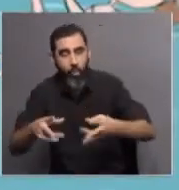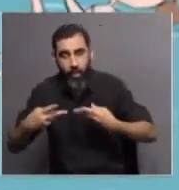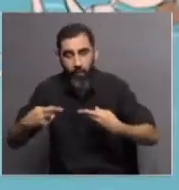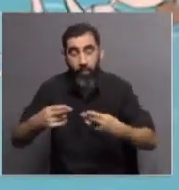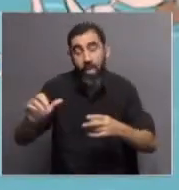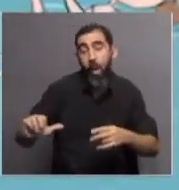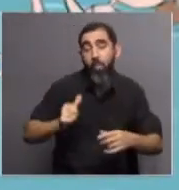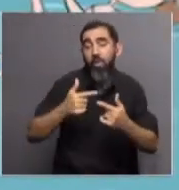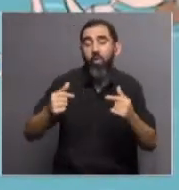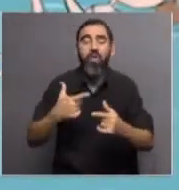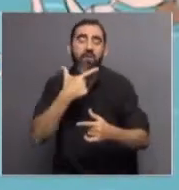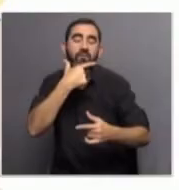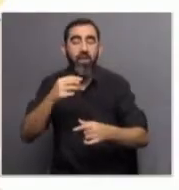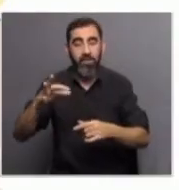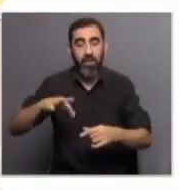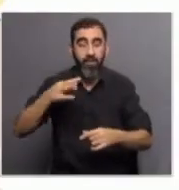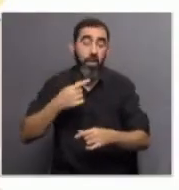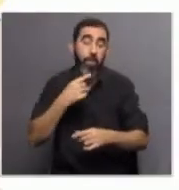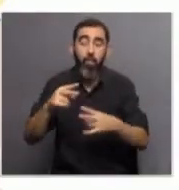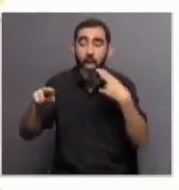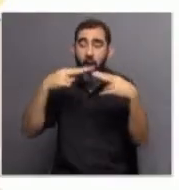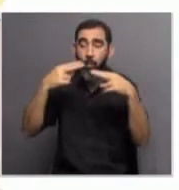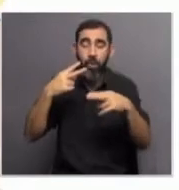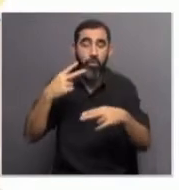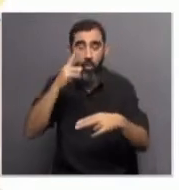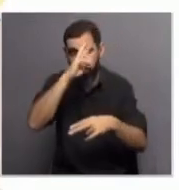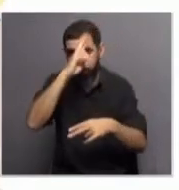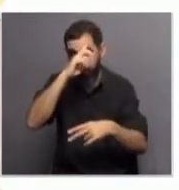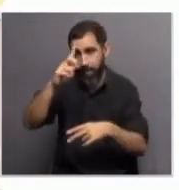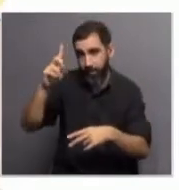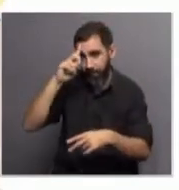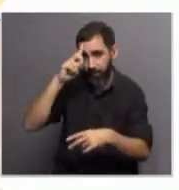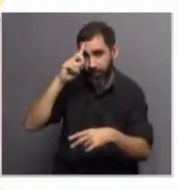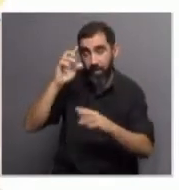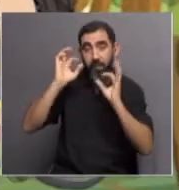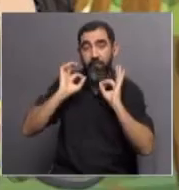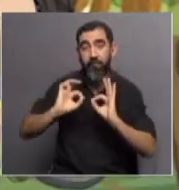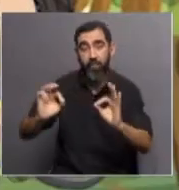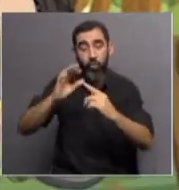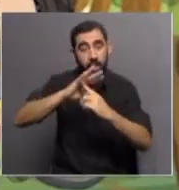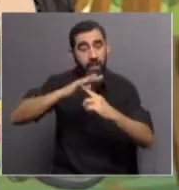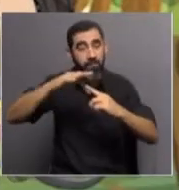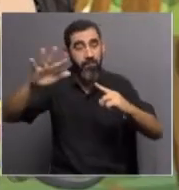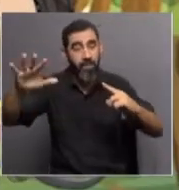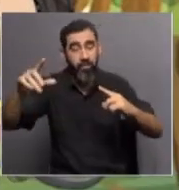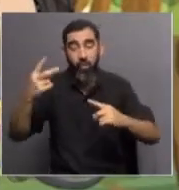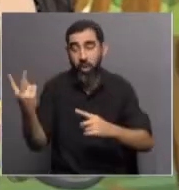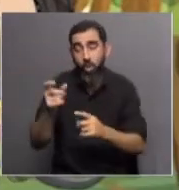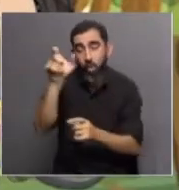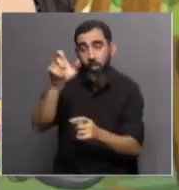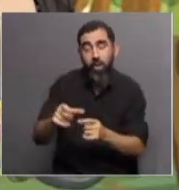aprovechar las cosas simples de la vida, como un almuerzo en Madrid. En estas vacaciones de invierno, sus creadores tienen